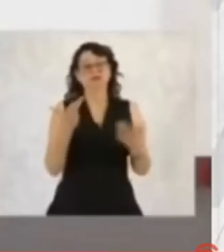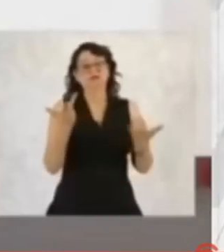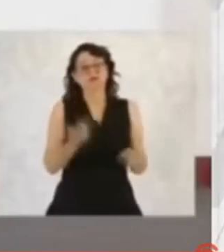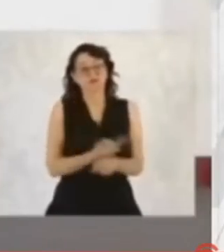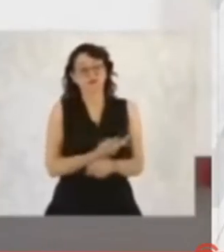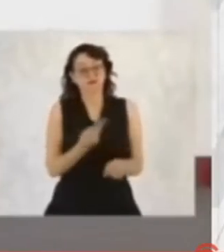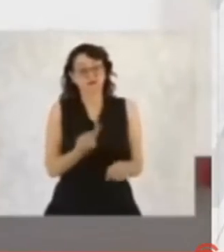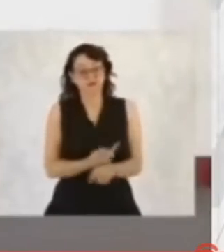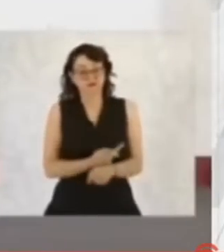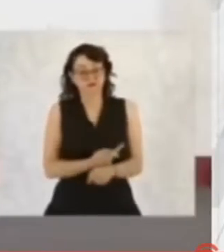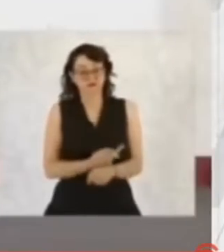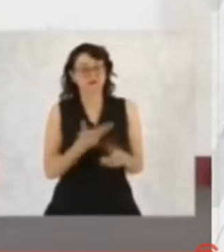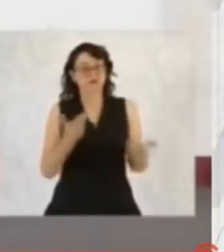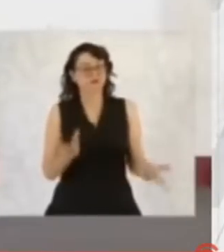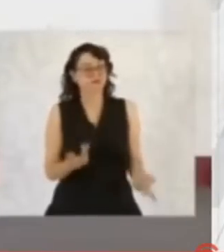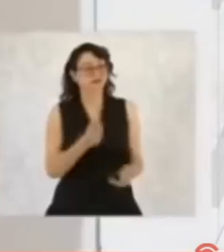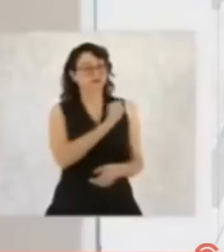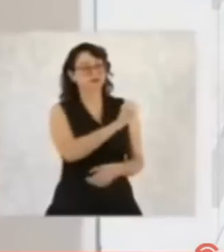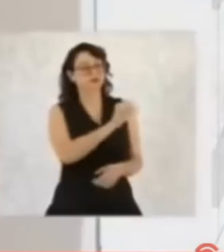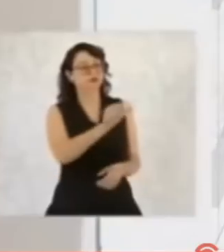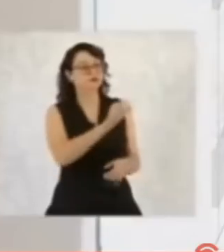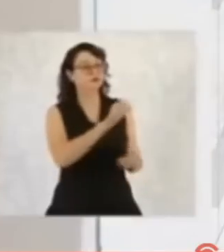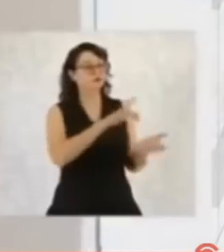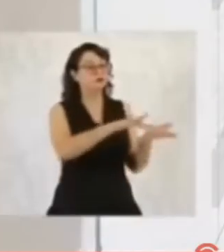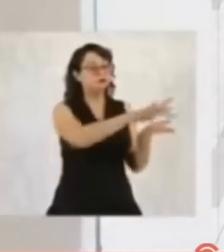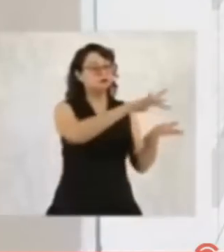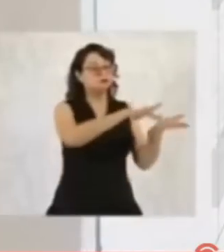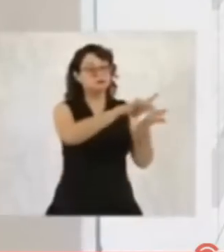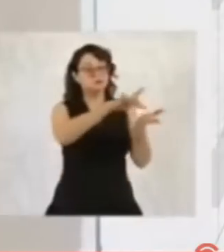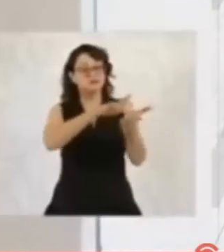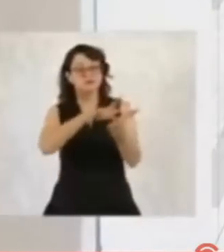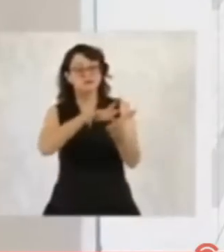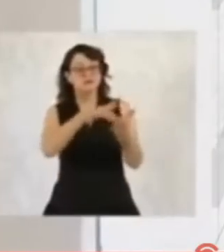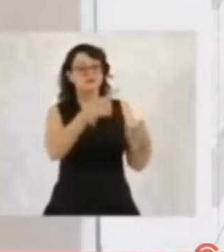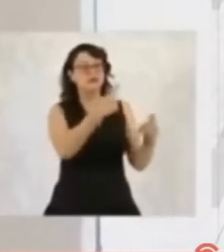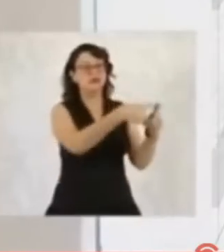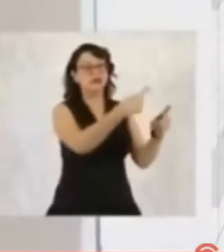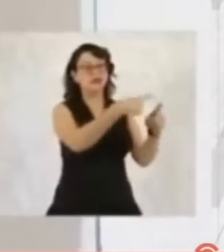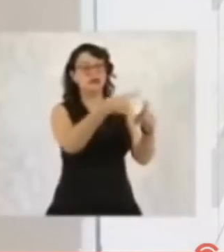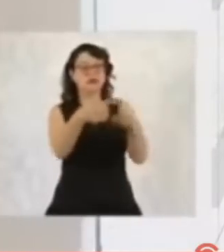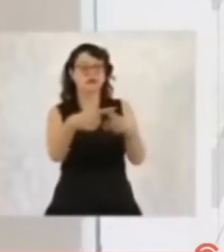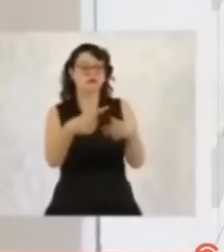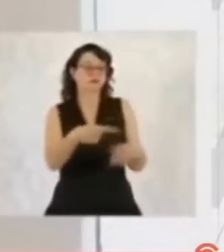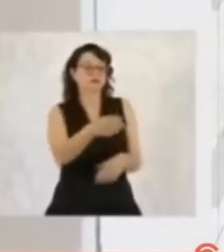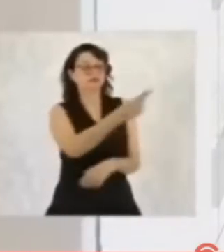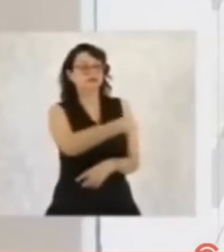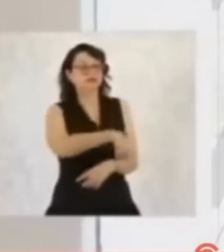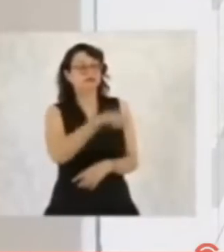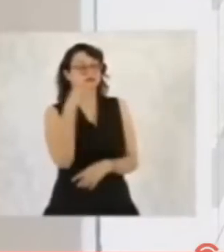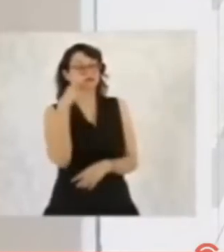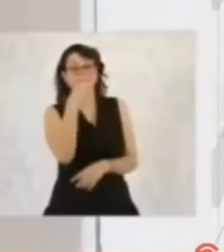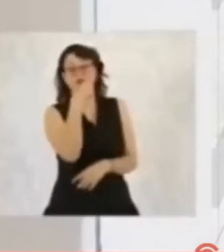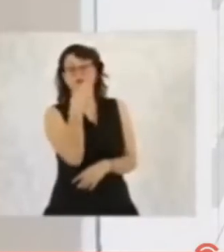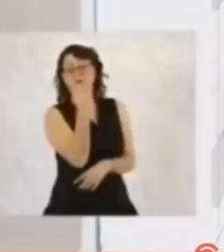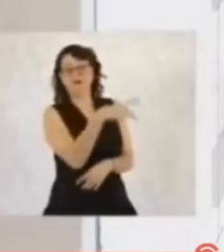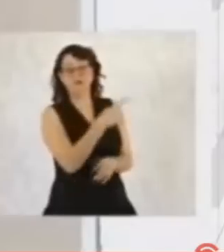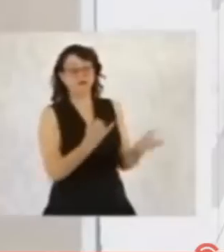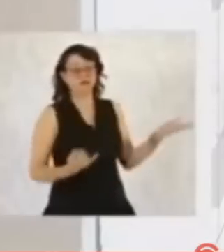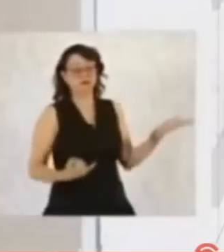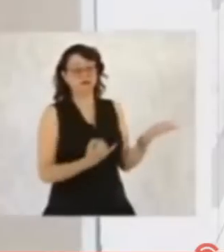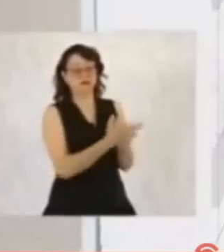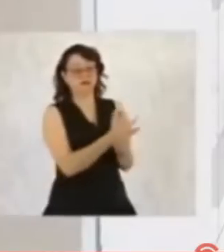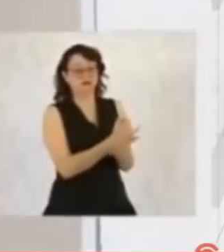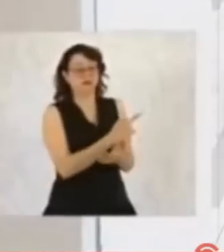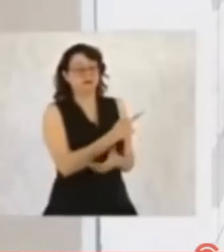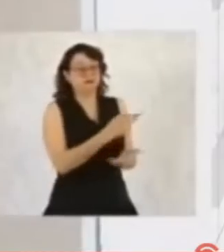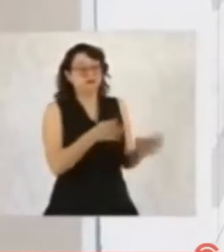en la autorización de los apoyos, insuficiente transparencia en las operaciones y ambigüedad de las responsabilidades imputables a